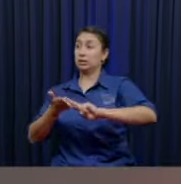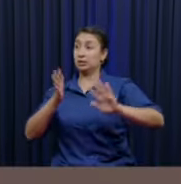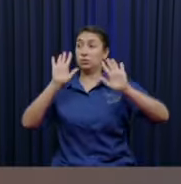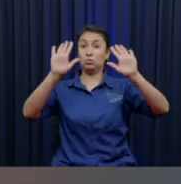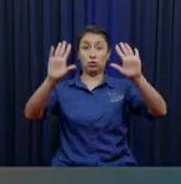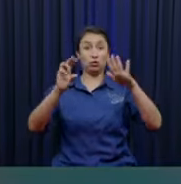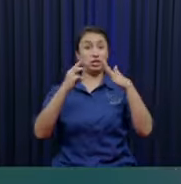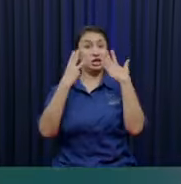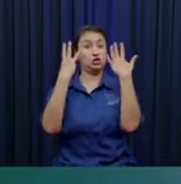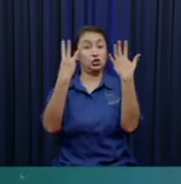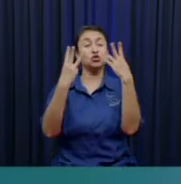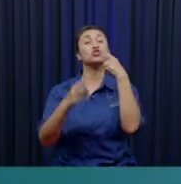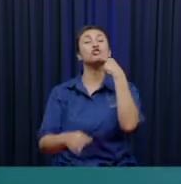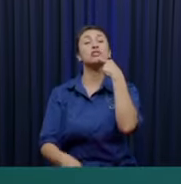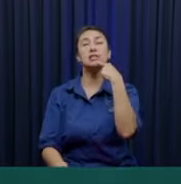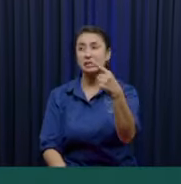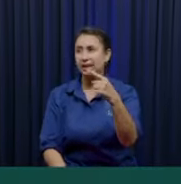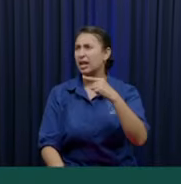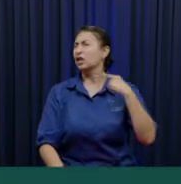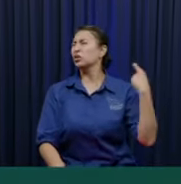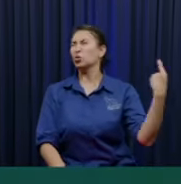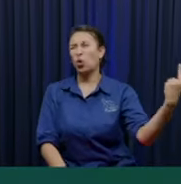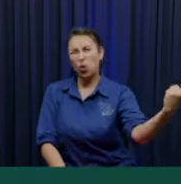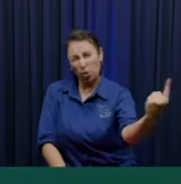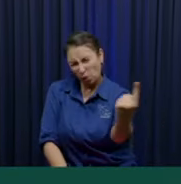Todos. Hermano, ¿qué quiere decir todos?